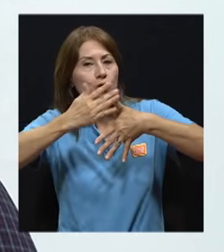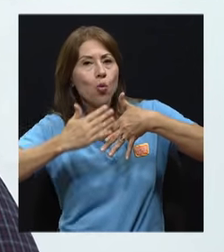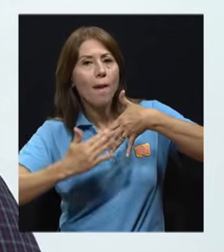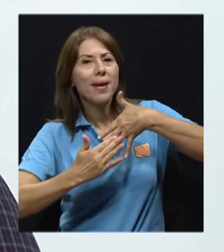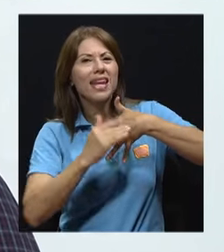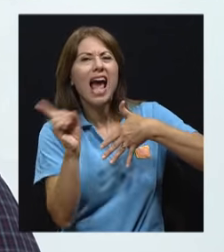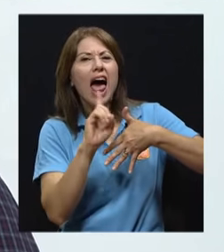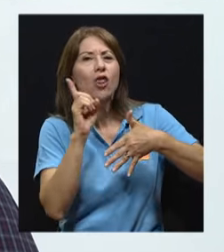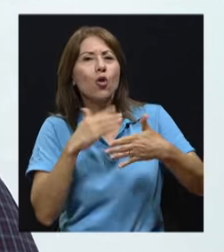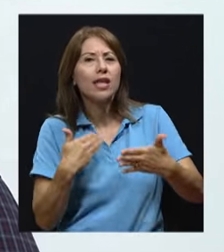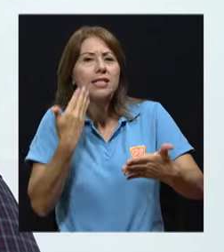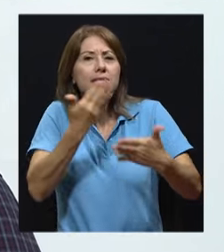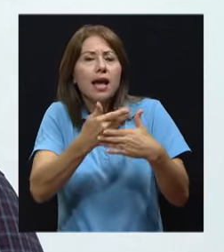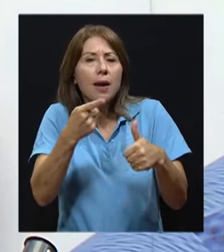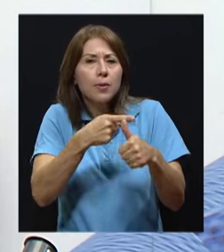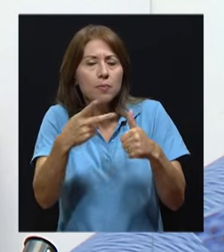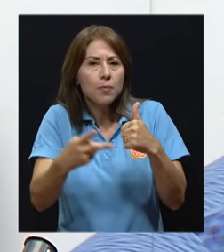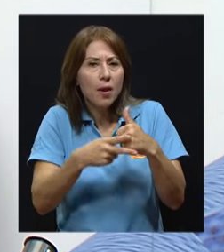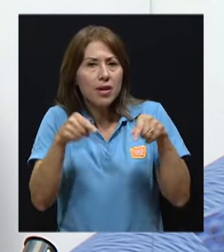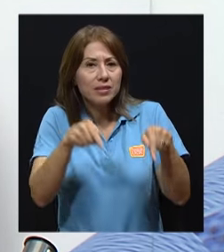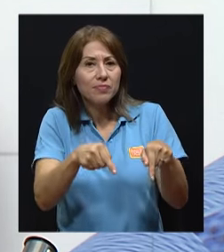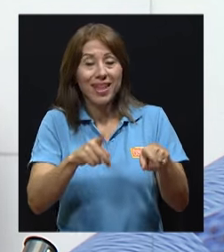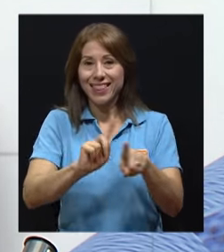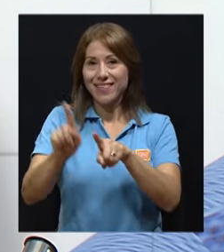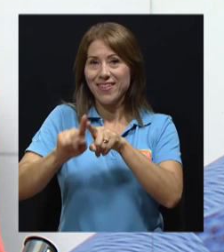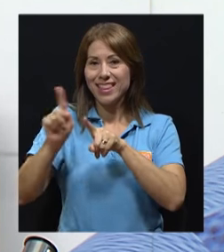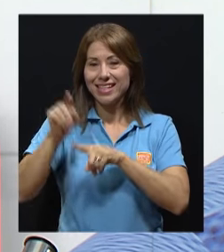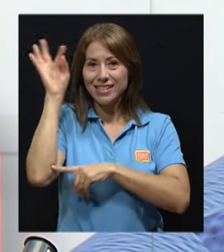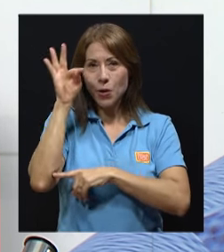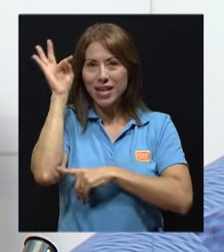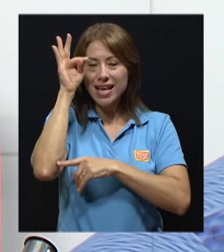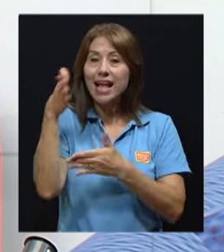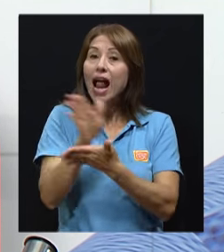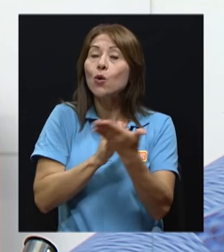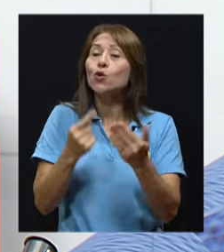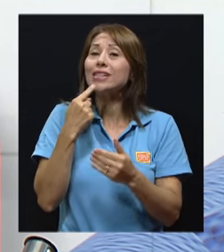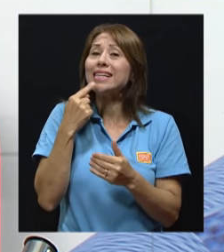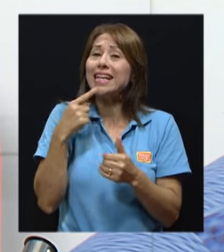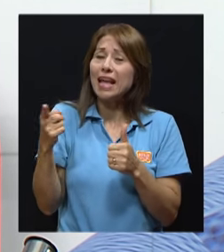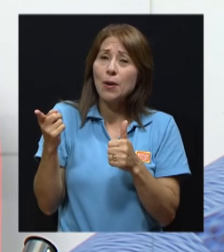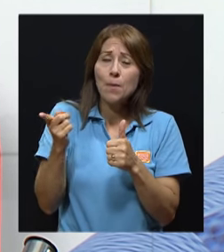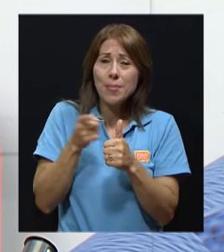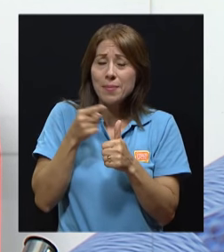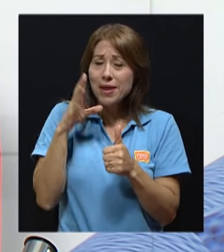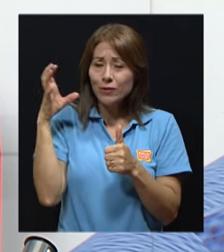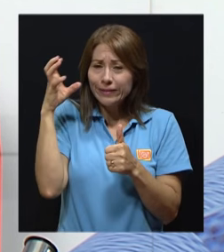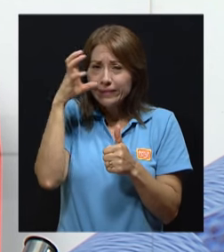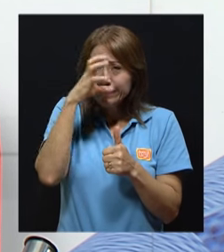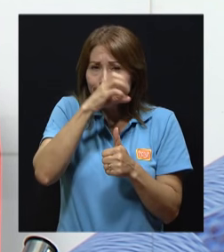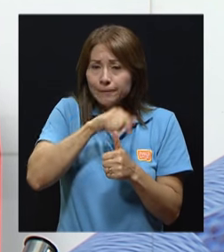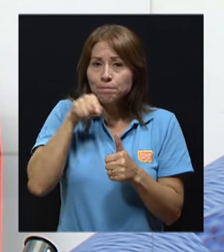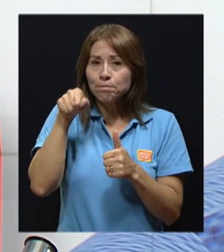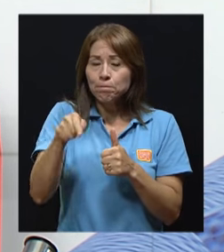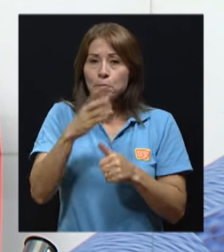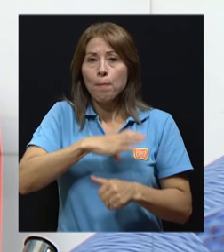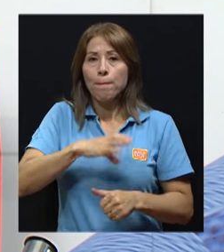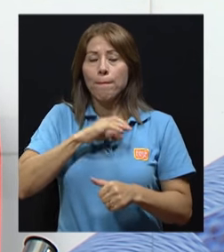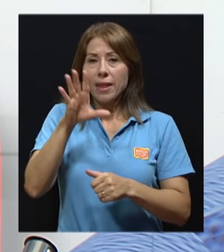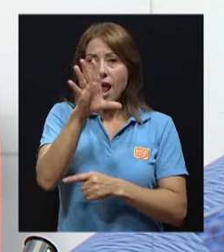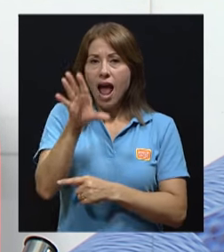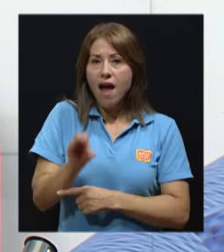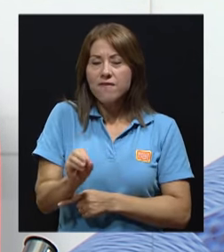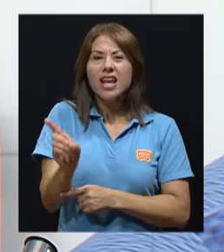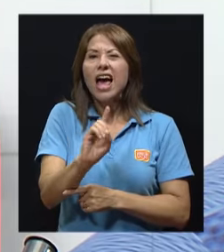llegado de África y dónde llega en Mesoamérica dónde llega rosel sabemos teorías algunos señalan